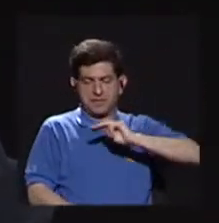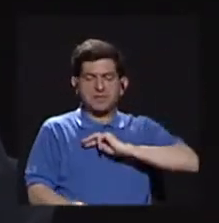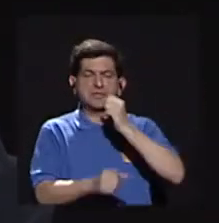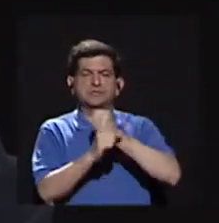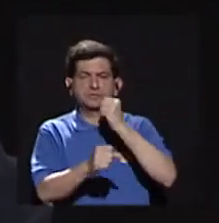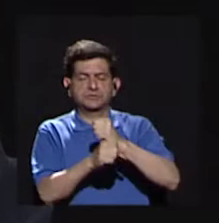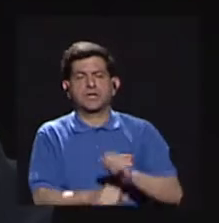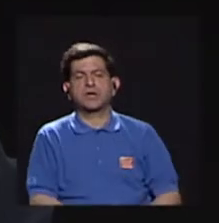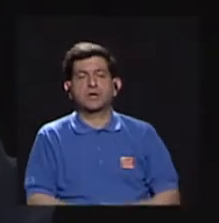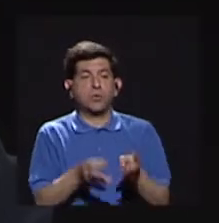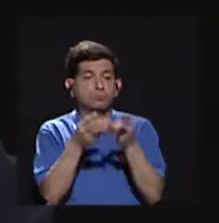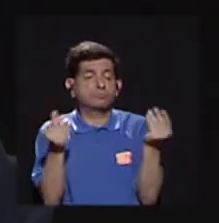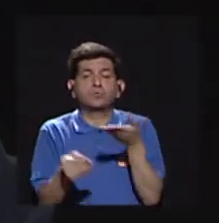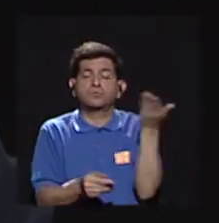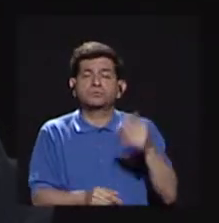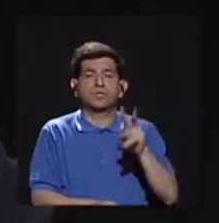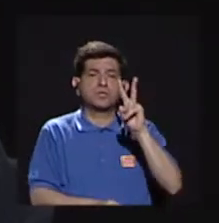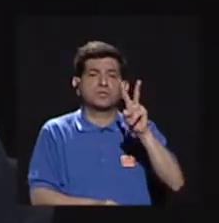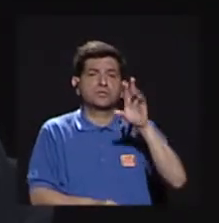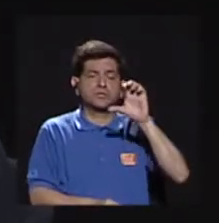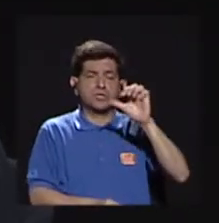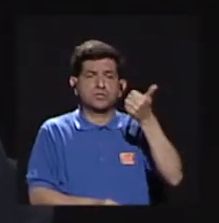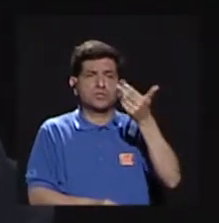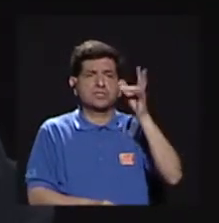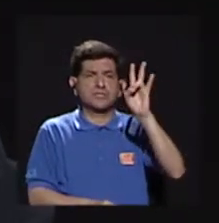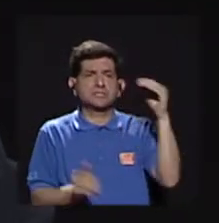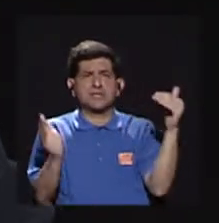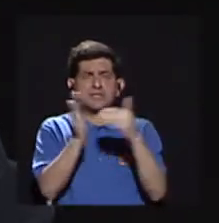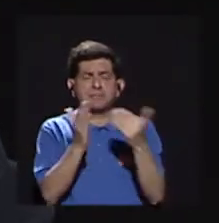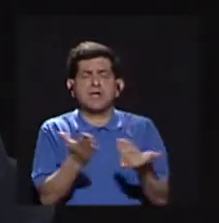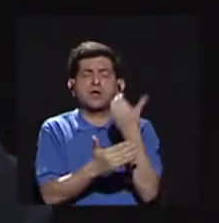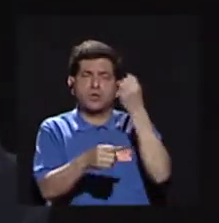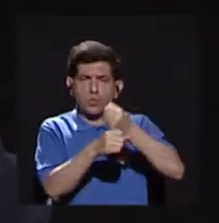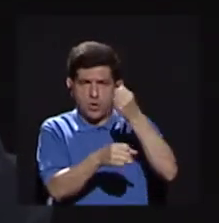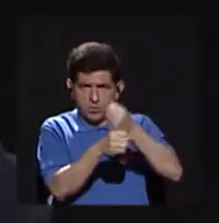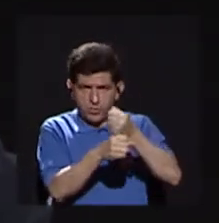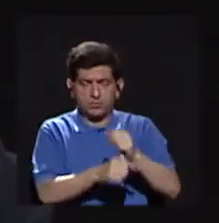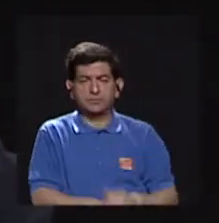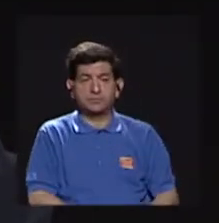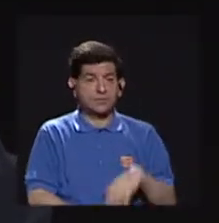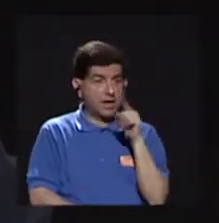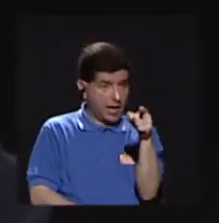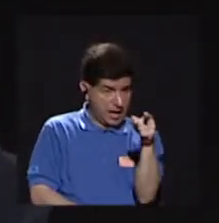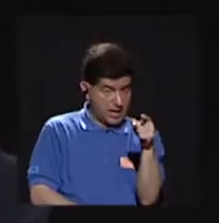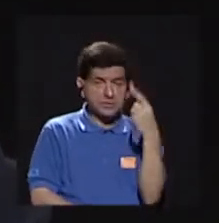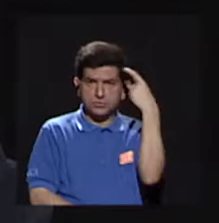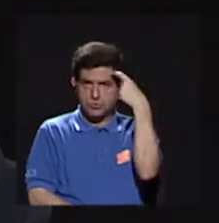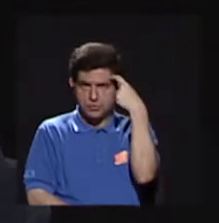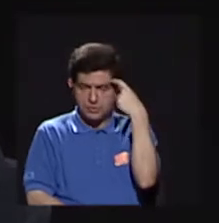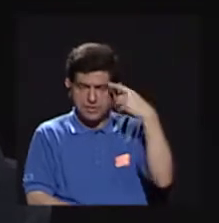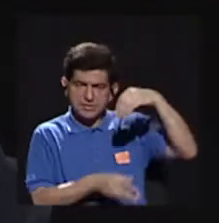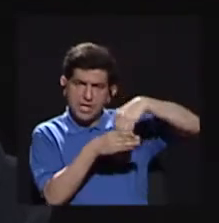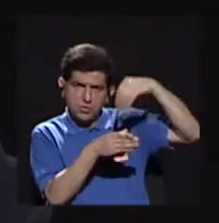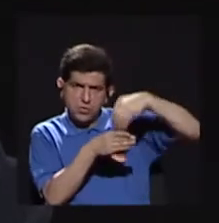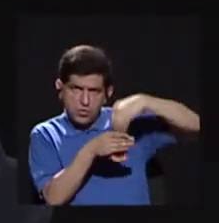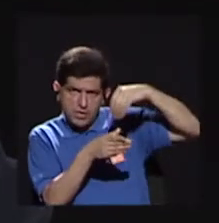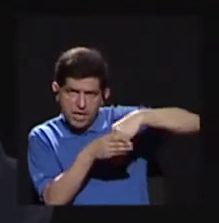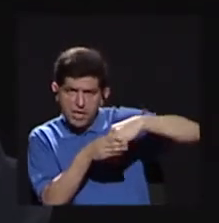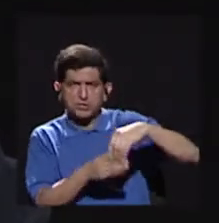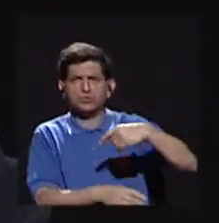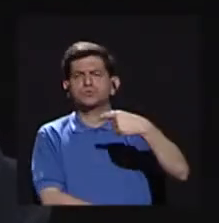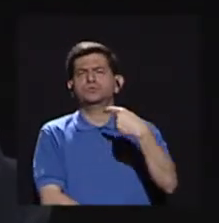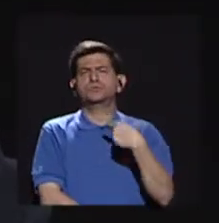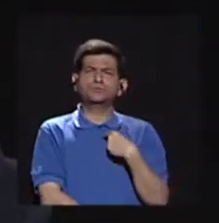que nos produciría 217 917 mil nuevos trabajos eso por el lado de los ingresos yo